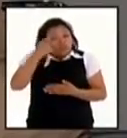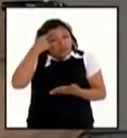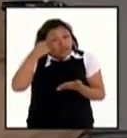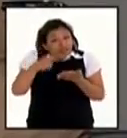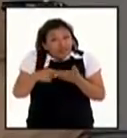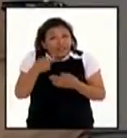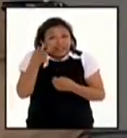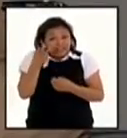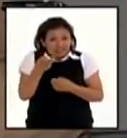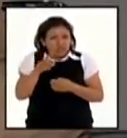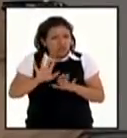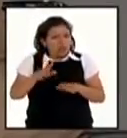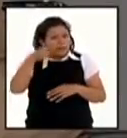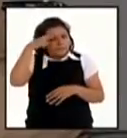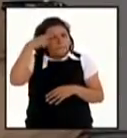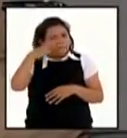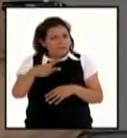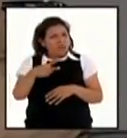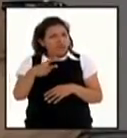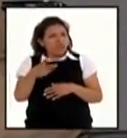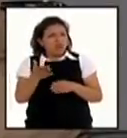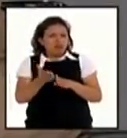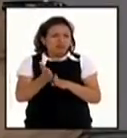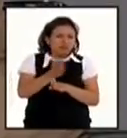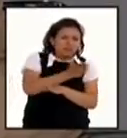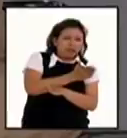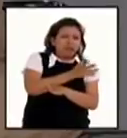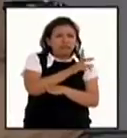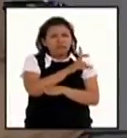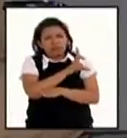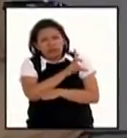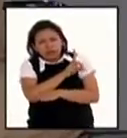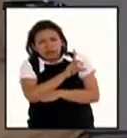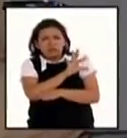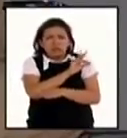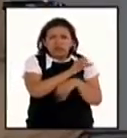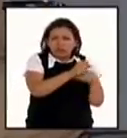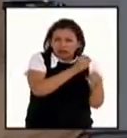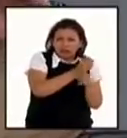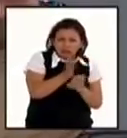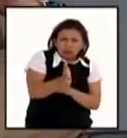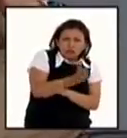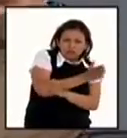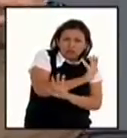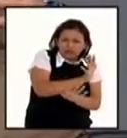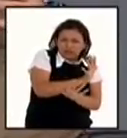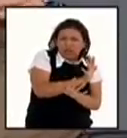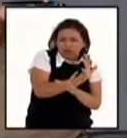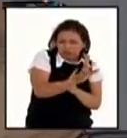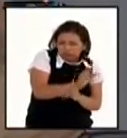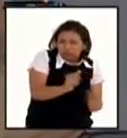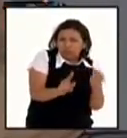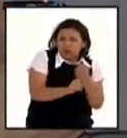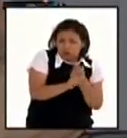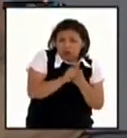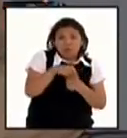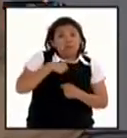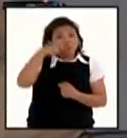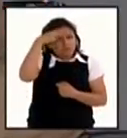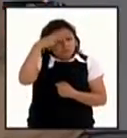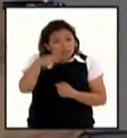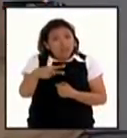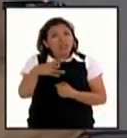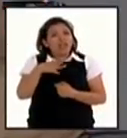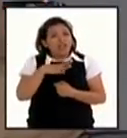eso se resolvió en México entre los 30 y los 40. México siguió teniendo un